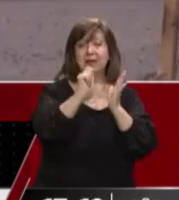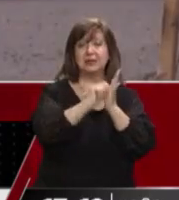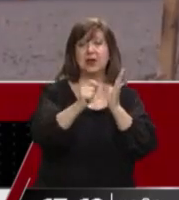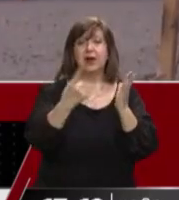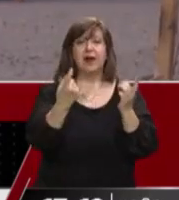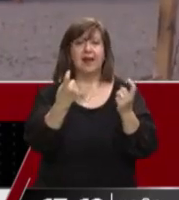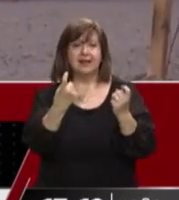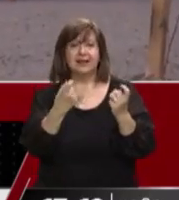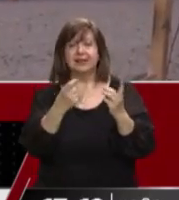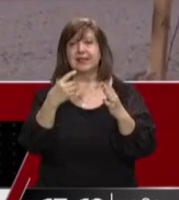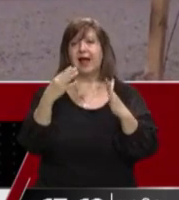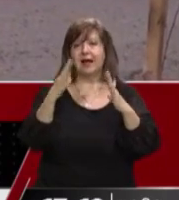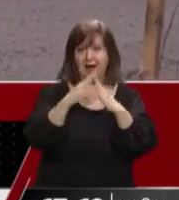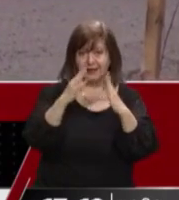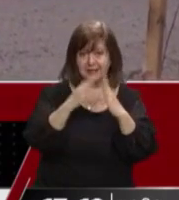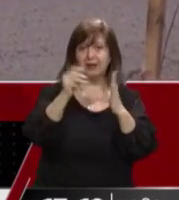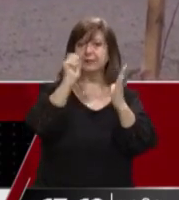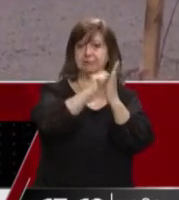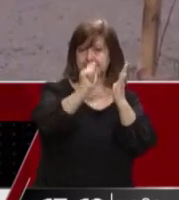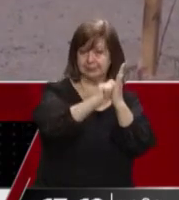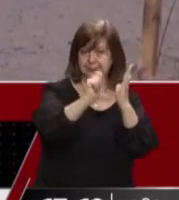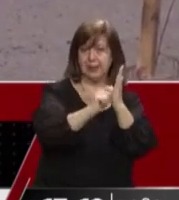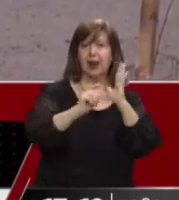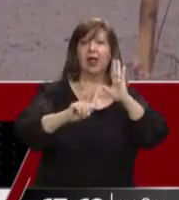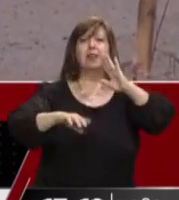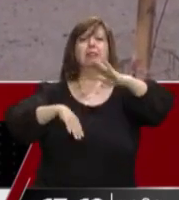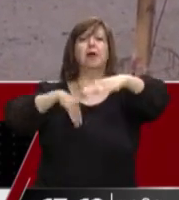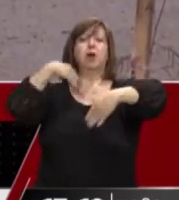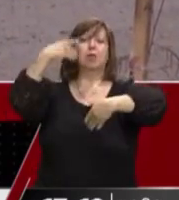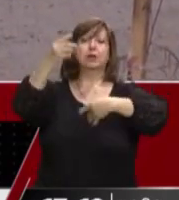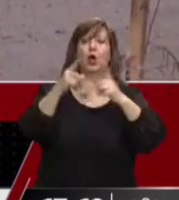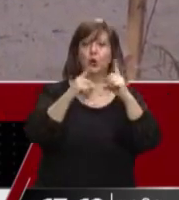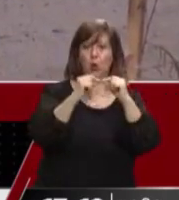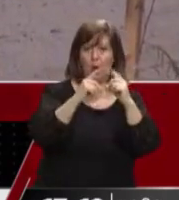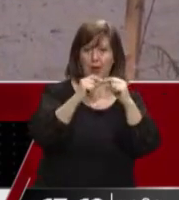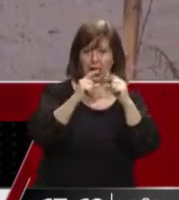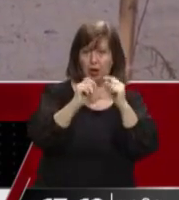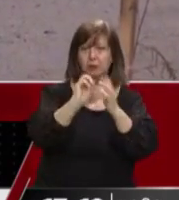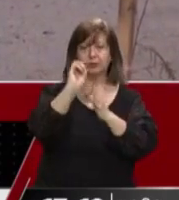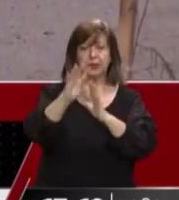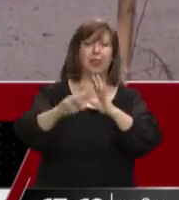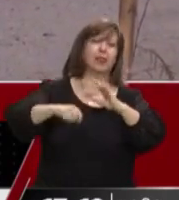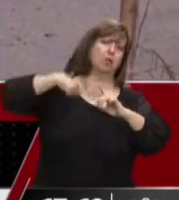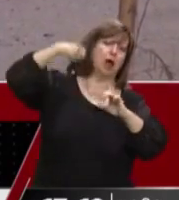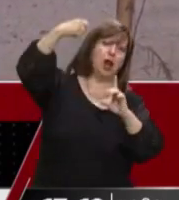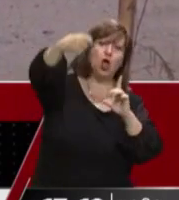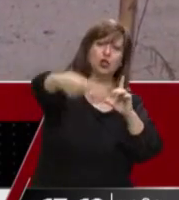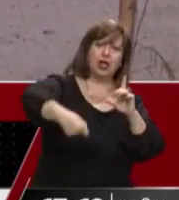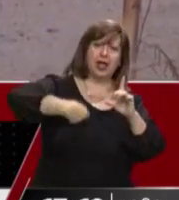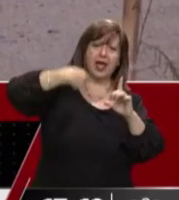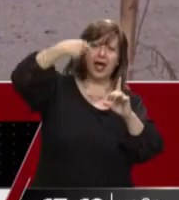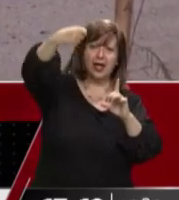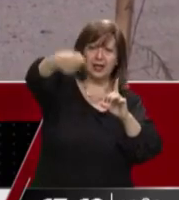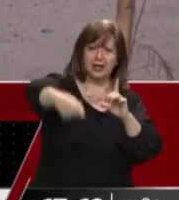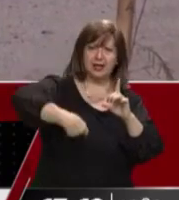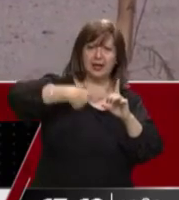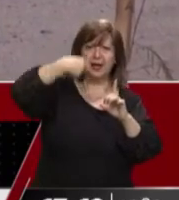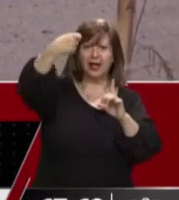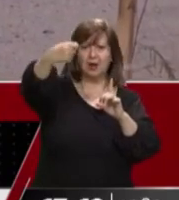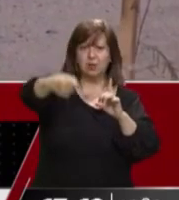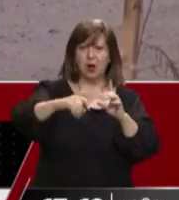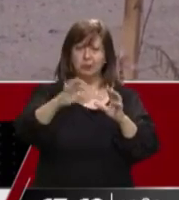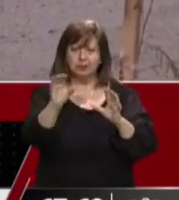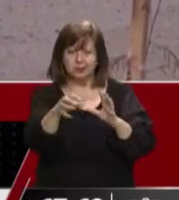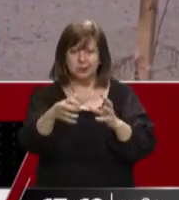que tenga los requisitos. Y después se da su sorteo con la Lotería de Mendoza. ¿Qué requisitos hay que tener? Como digo, las casas son